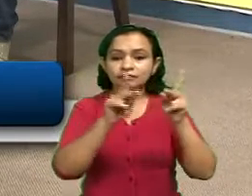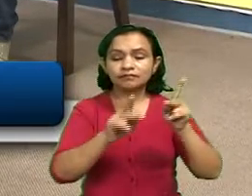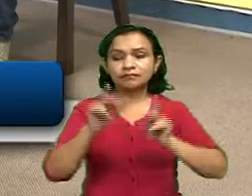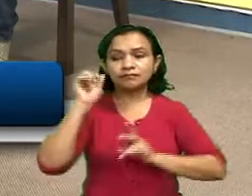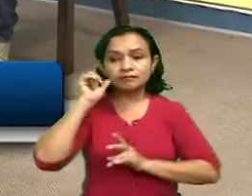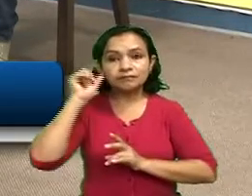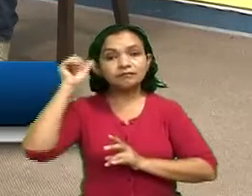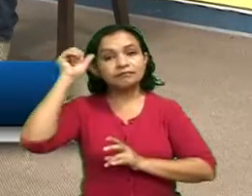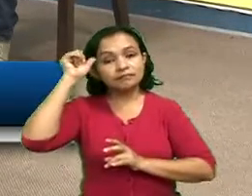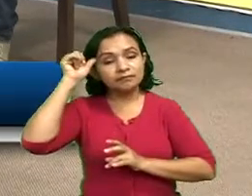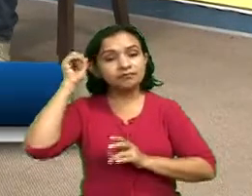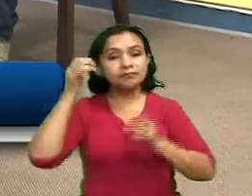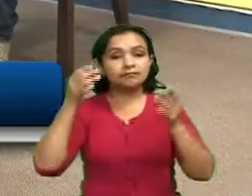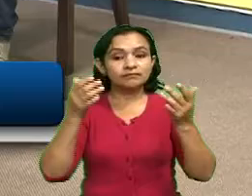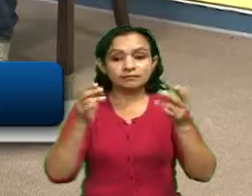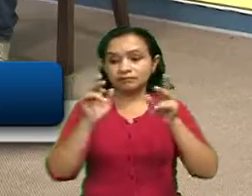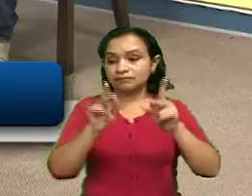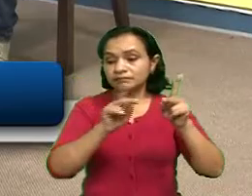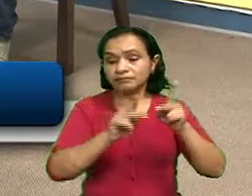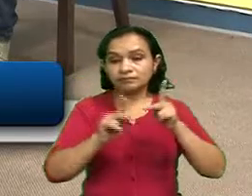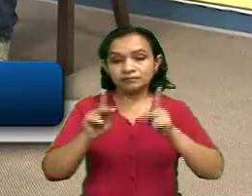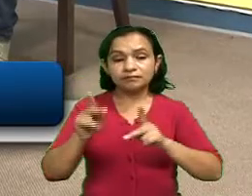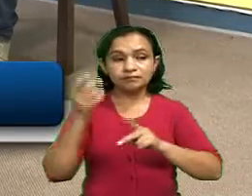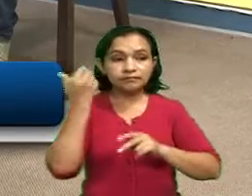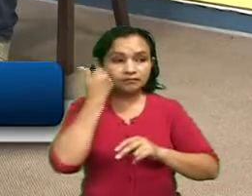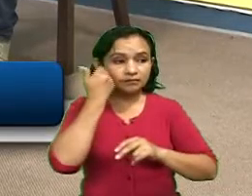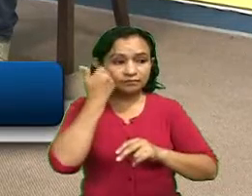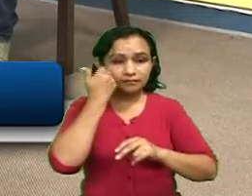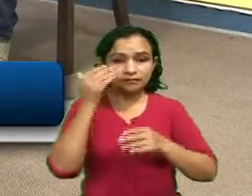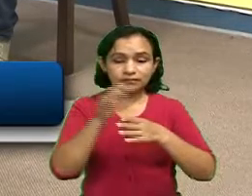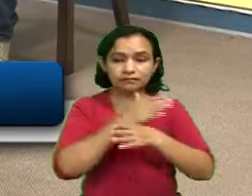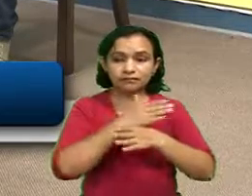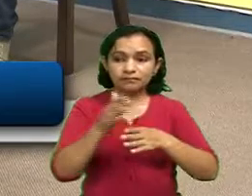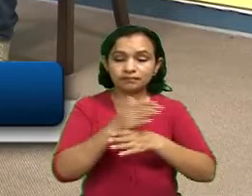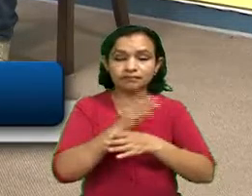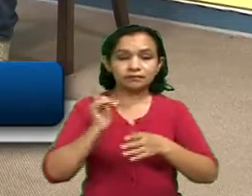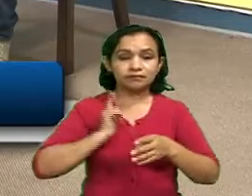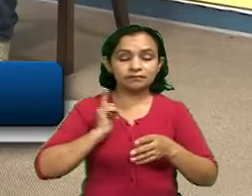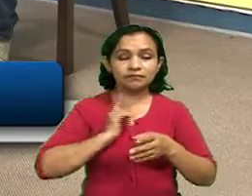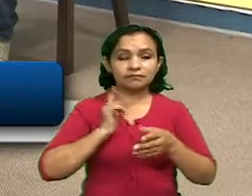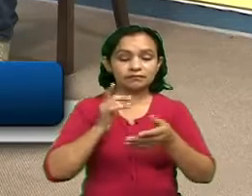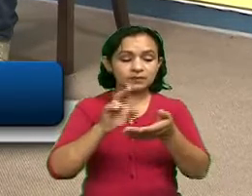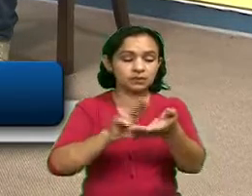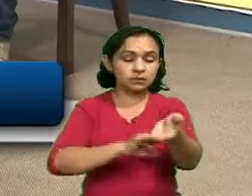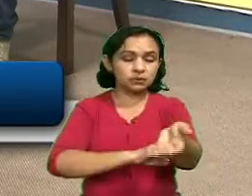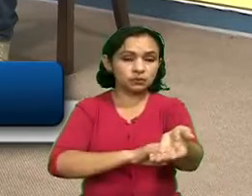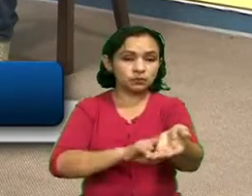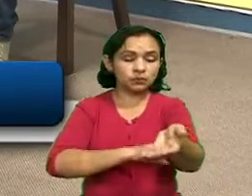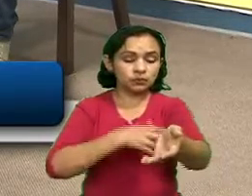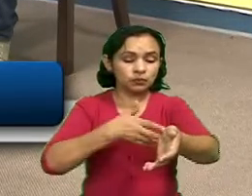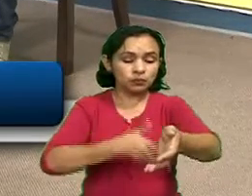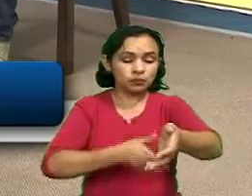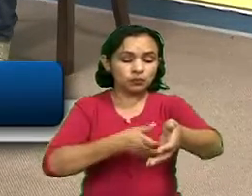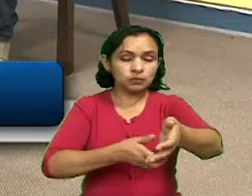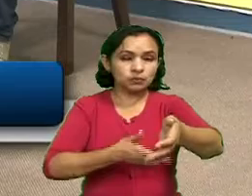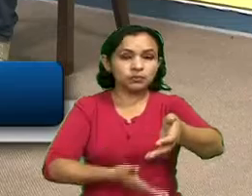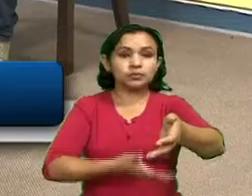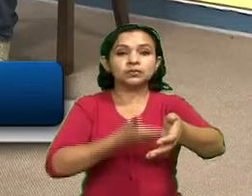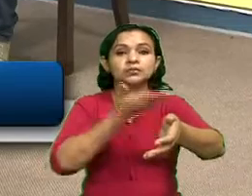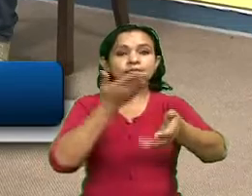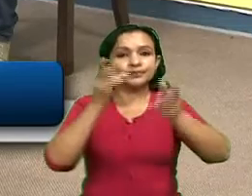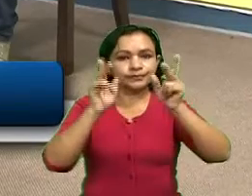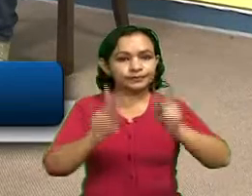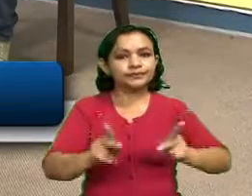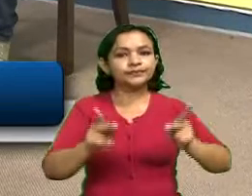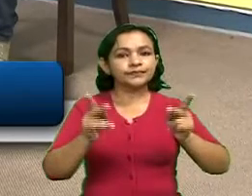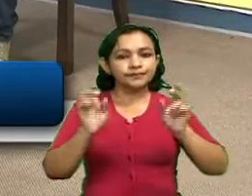adultas mayores, ¿verdad? Igual aquellos pacientes que presentan alguna patología agregada como diabetes y hipertensión arterial. Pacientes crónicos.